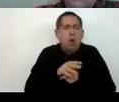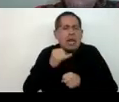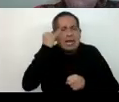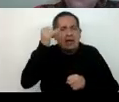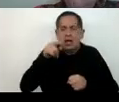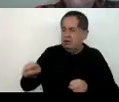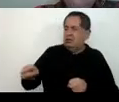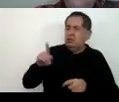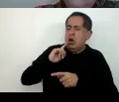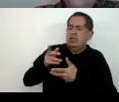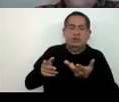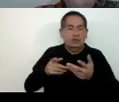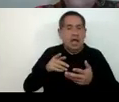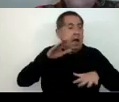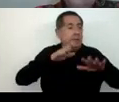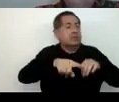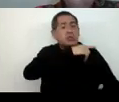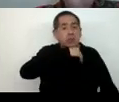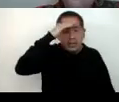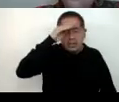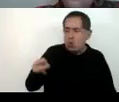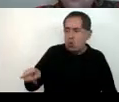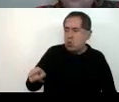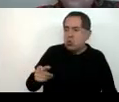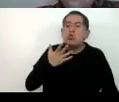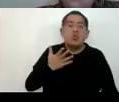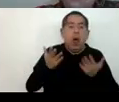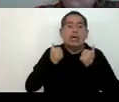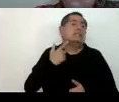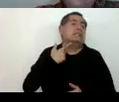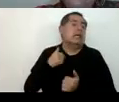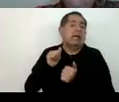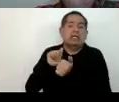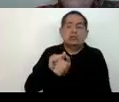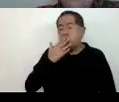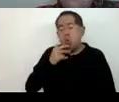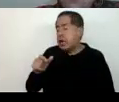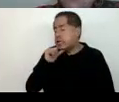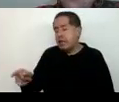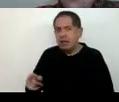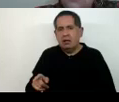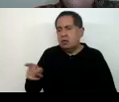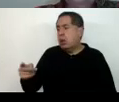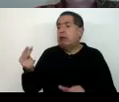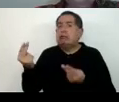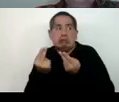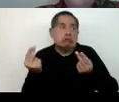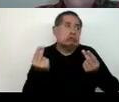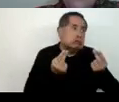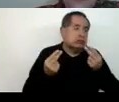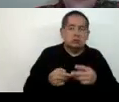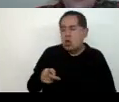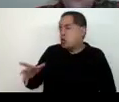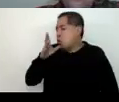discapacidad? Pues muchas veces se piensa que son personas asexuadas, que son dependientes, que son incapaces